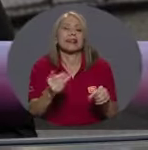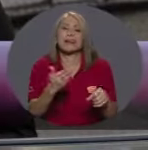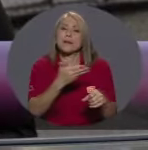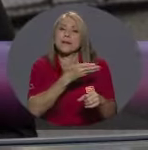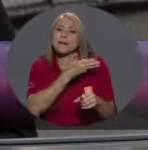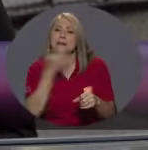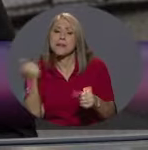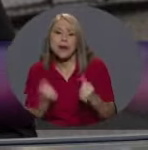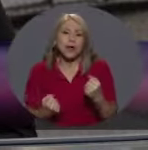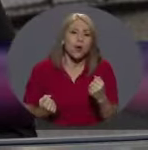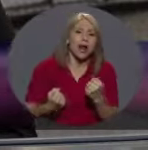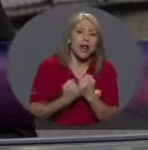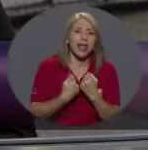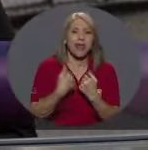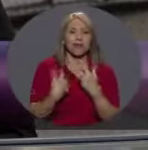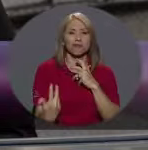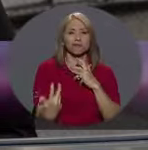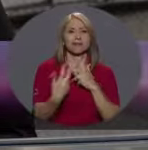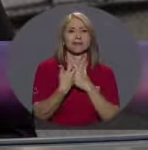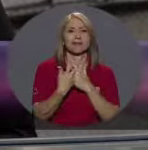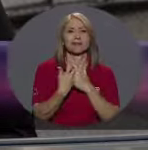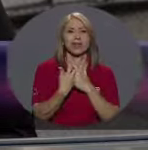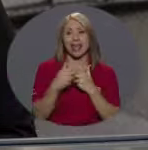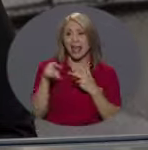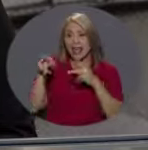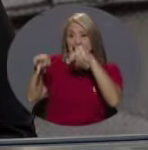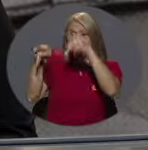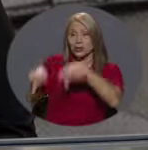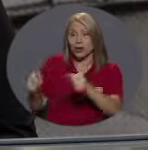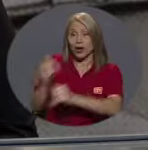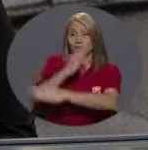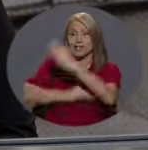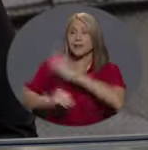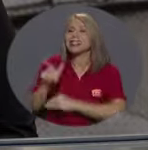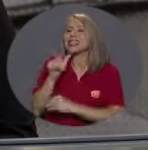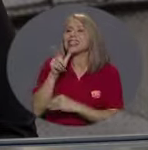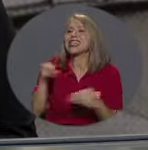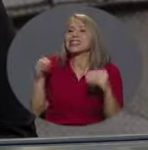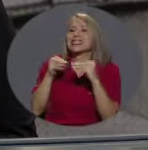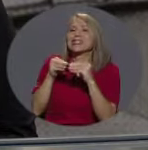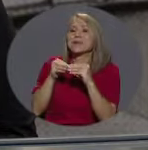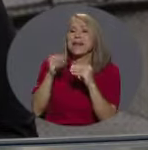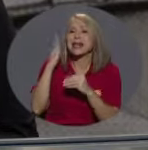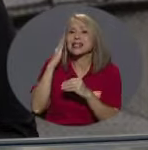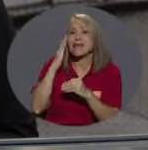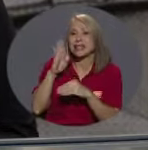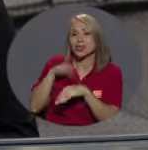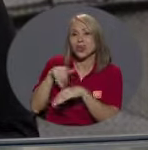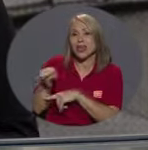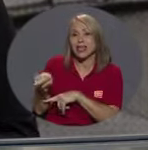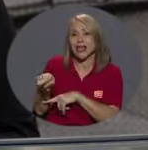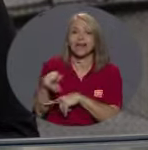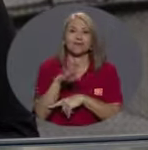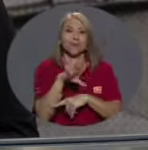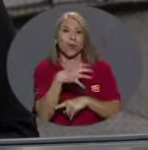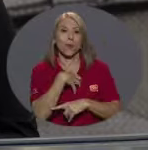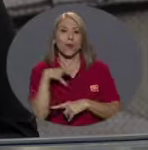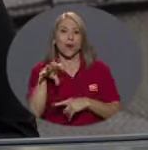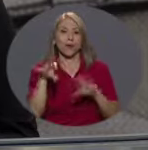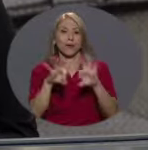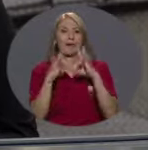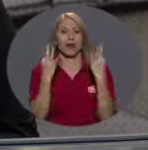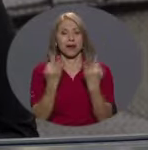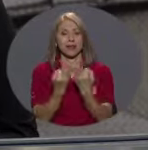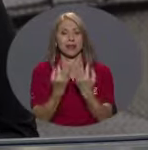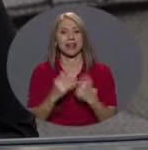aliado. Nadie sabe tanto de esa persona con discapacidad como su propia familia, ¿verdad? Entonces, sí creo